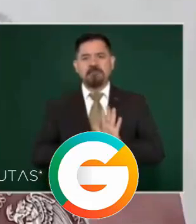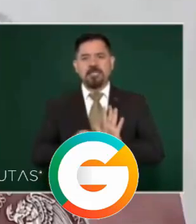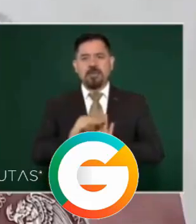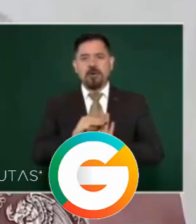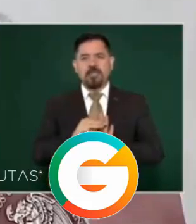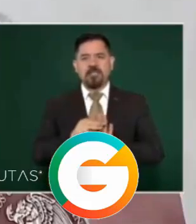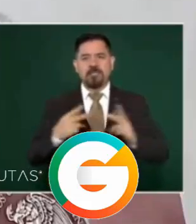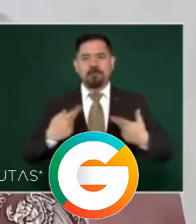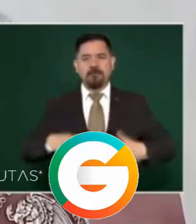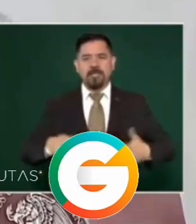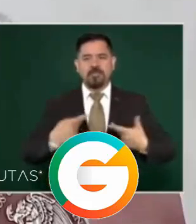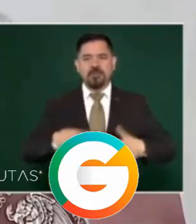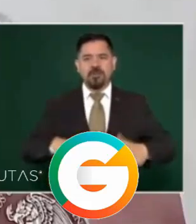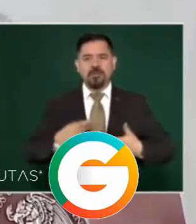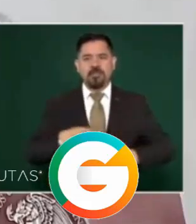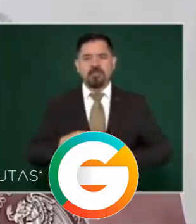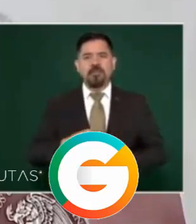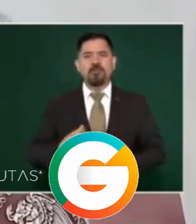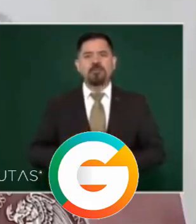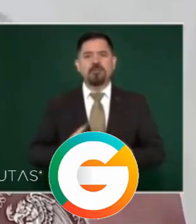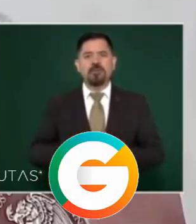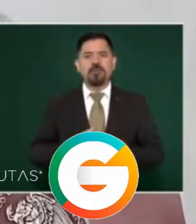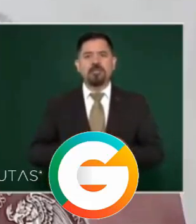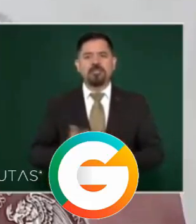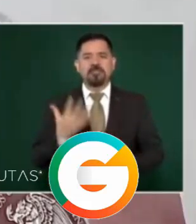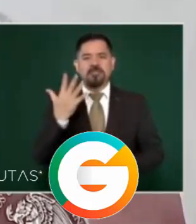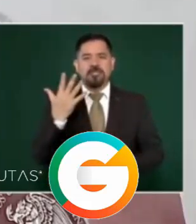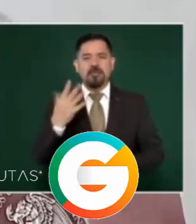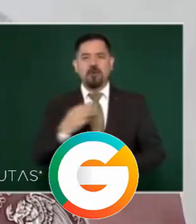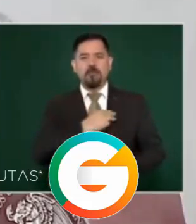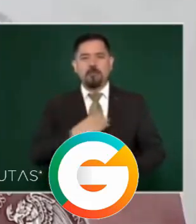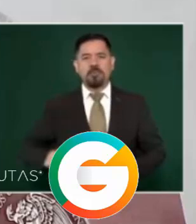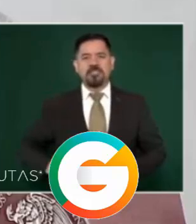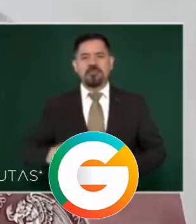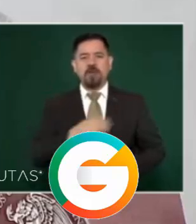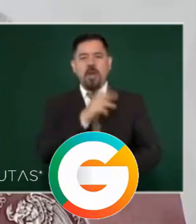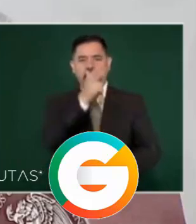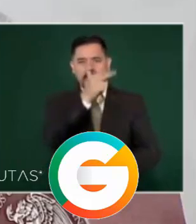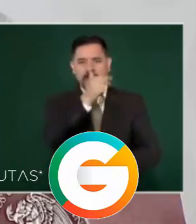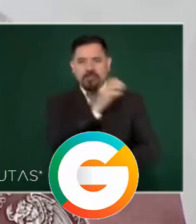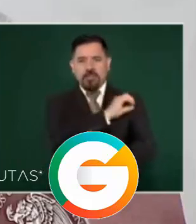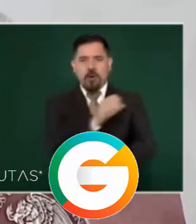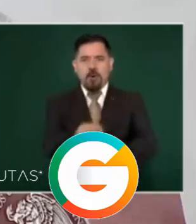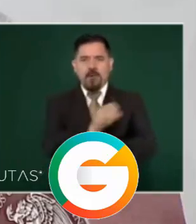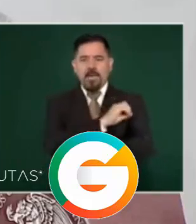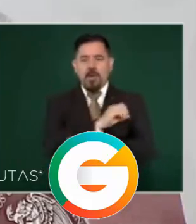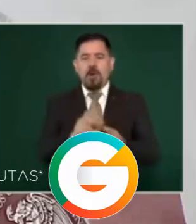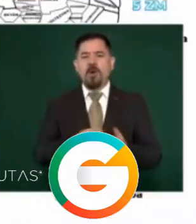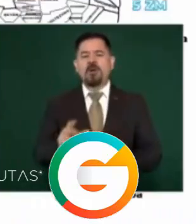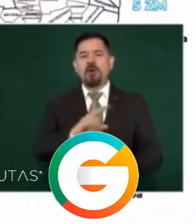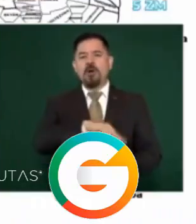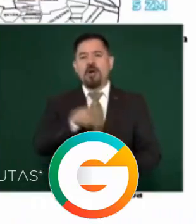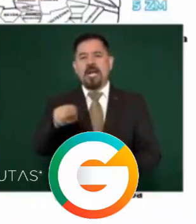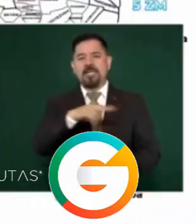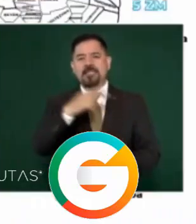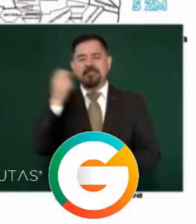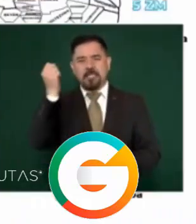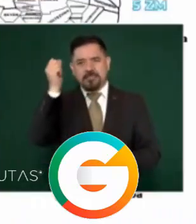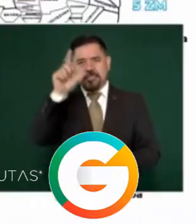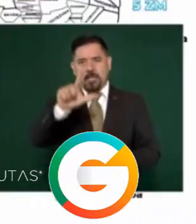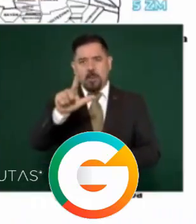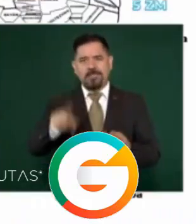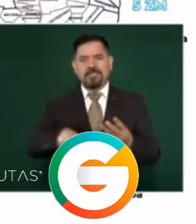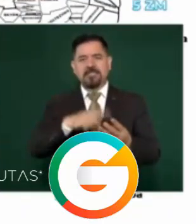que en 5 de sus municipios, Hermosillo, Cajeme, Nogales, San Luis, Río Colorado